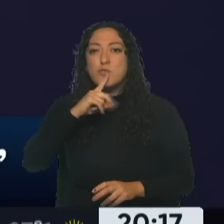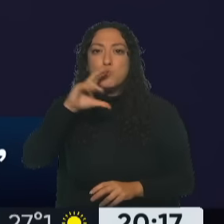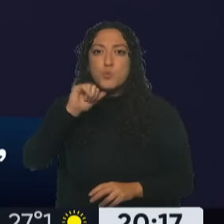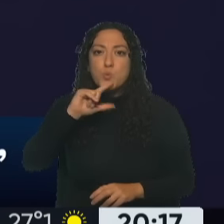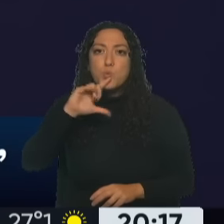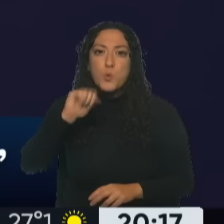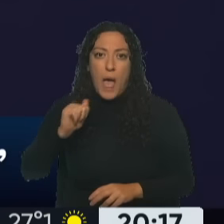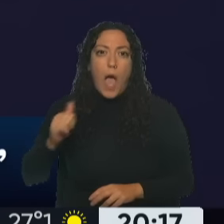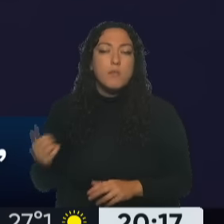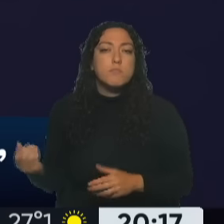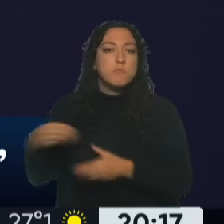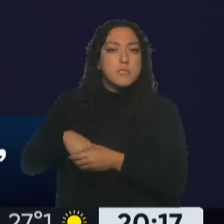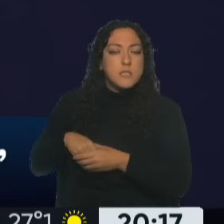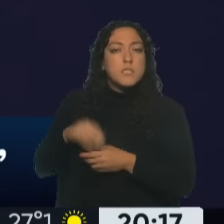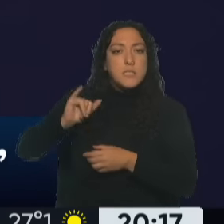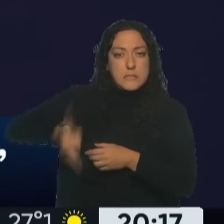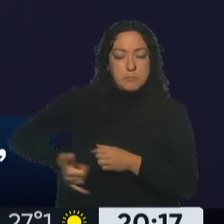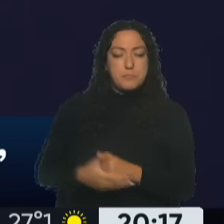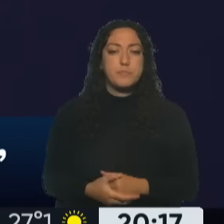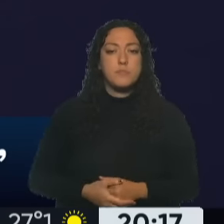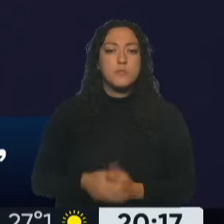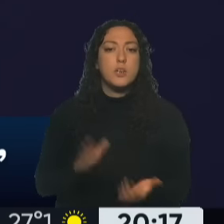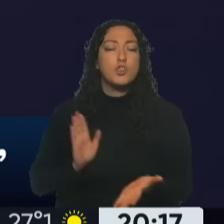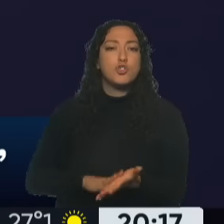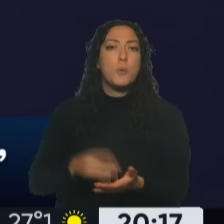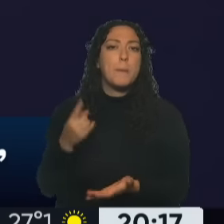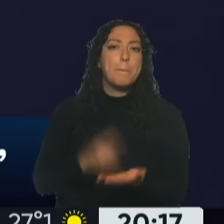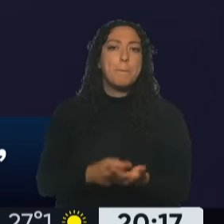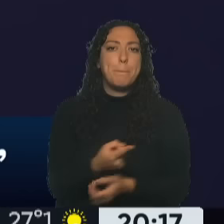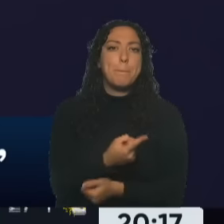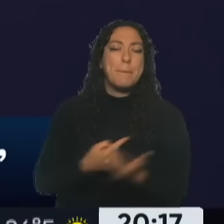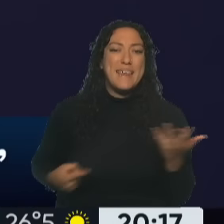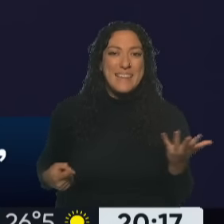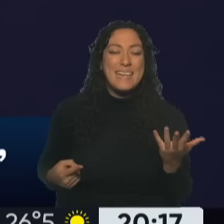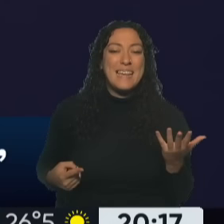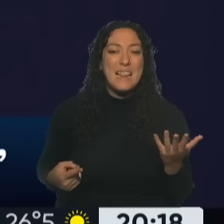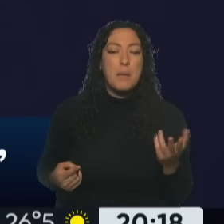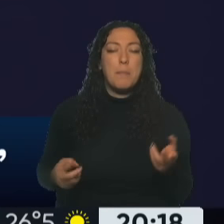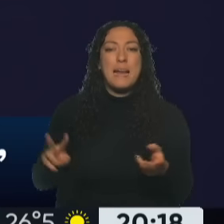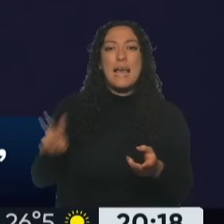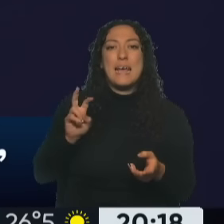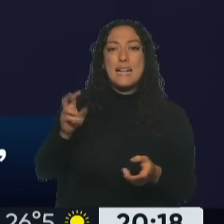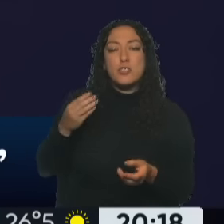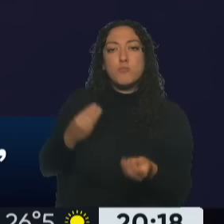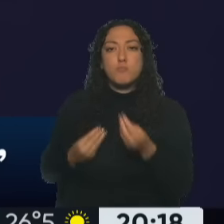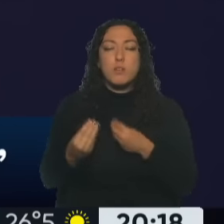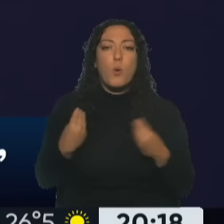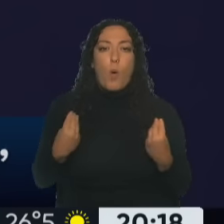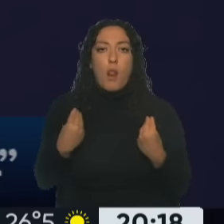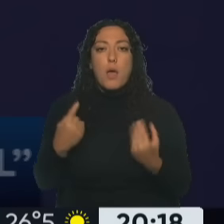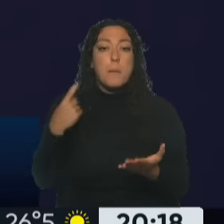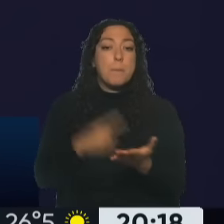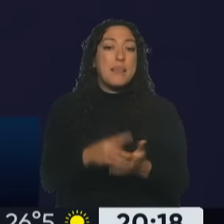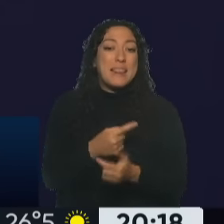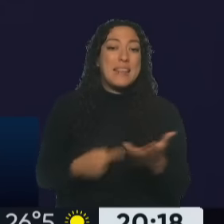digamos a las medidas que vamos a a tomar para reemplazar ese ese ingreso son las medidas que como